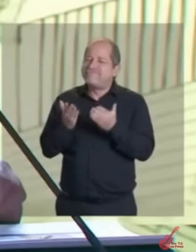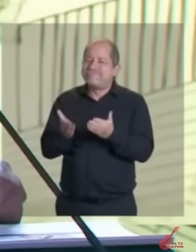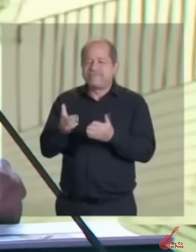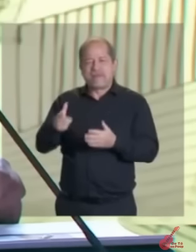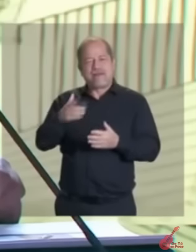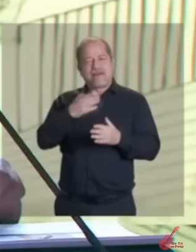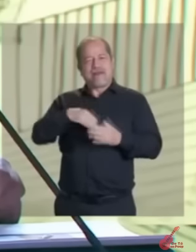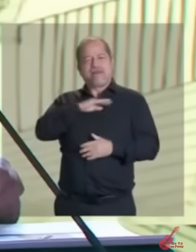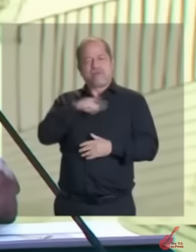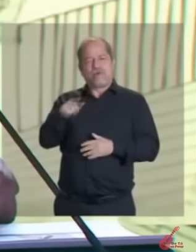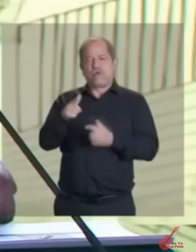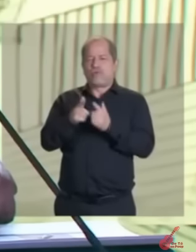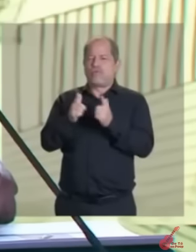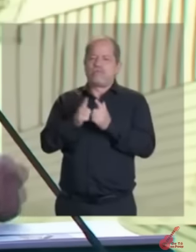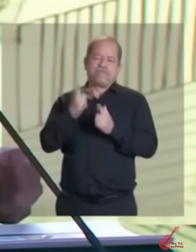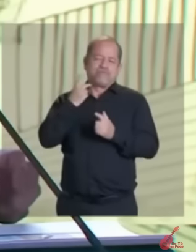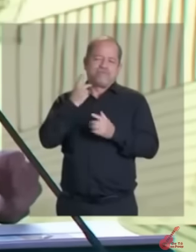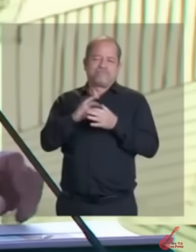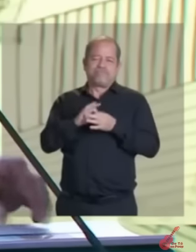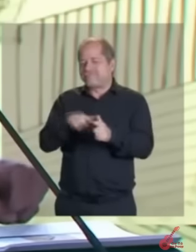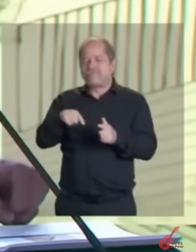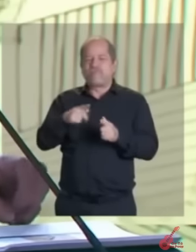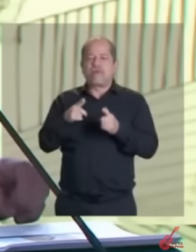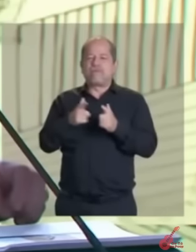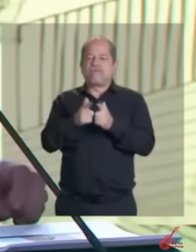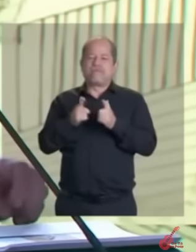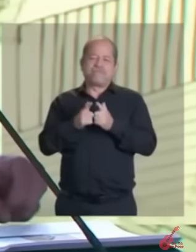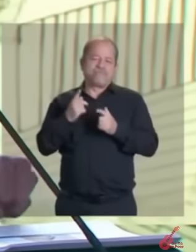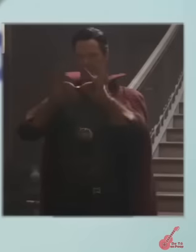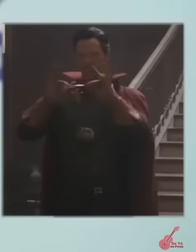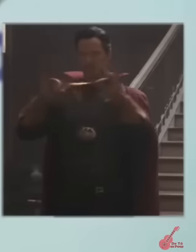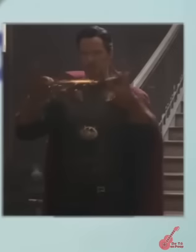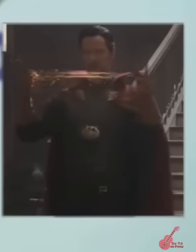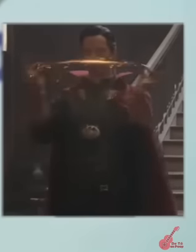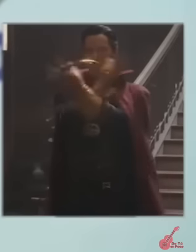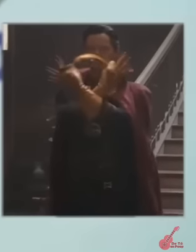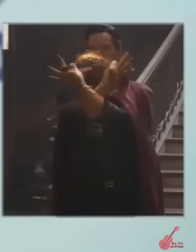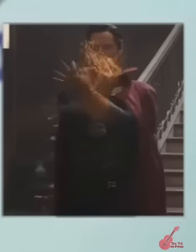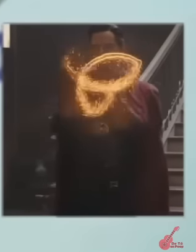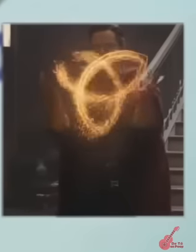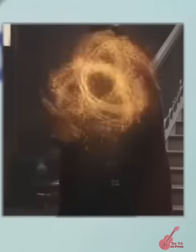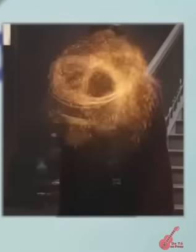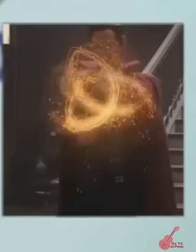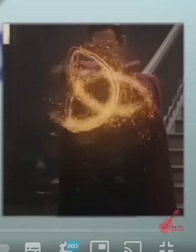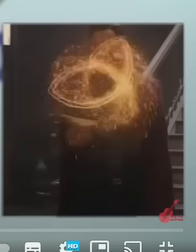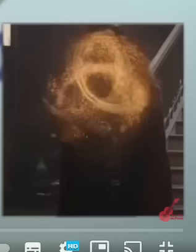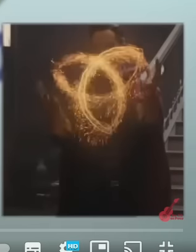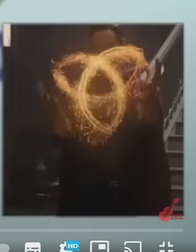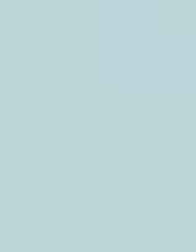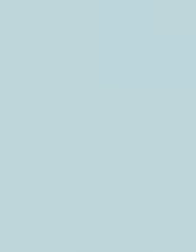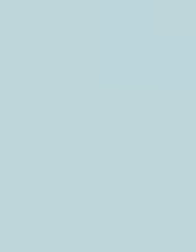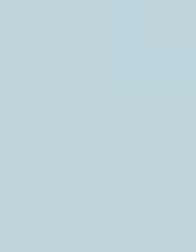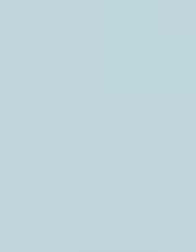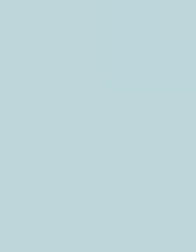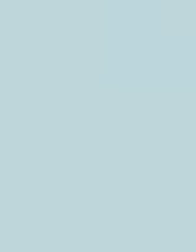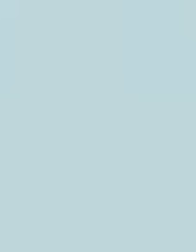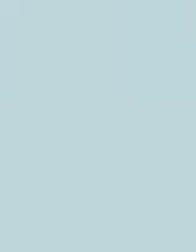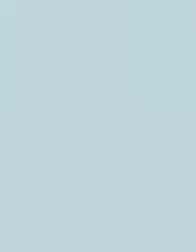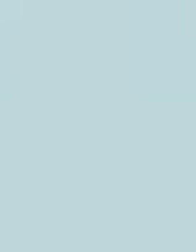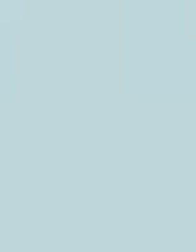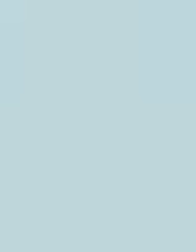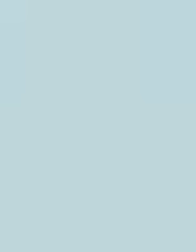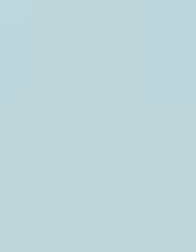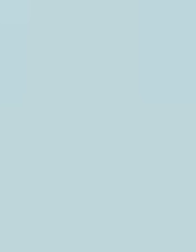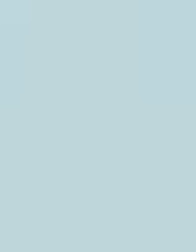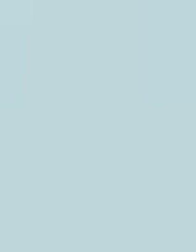partidos políticos del PT segundo y te comes la Morena, candidata. Buenísima, buenísima. En este sexenio. Oye, de Tom Poop, de verdad. No